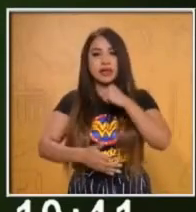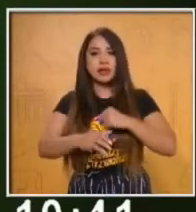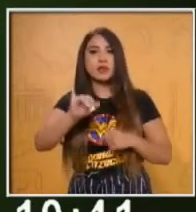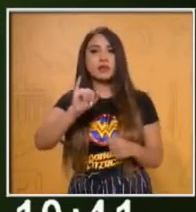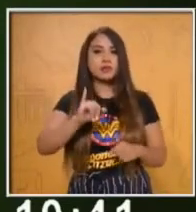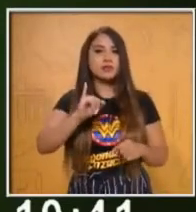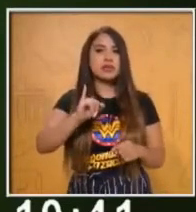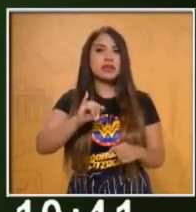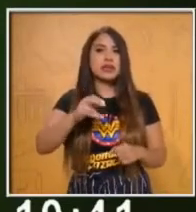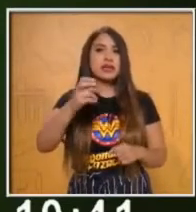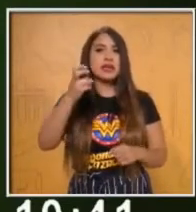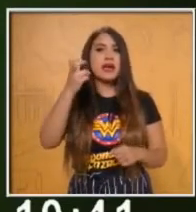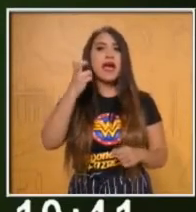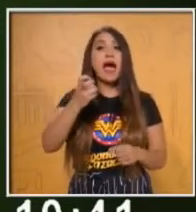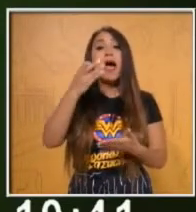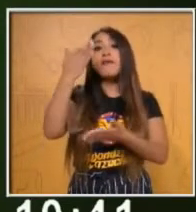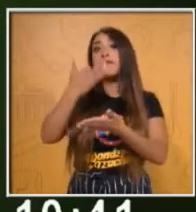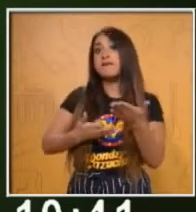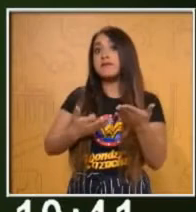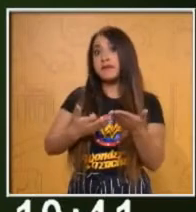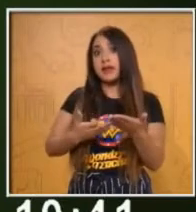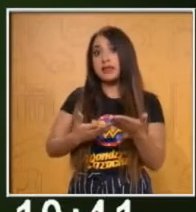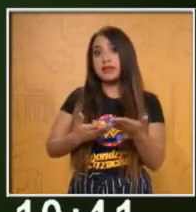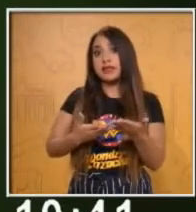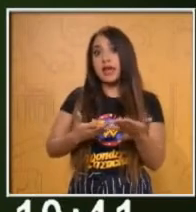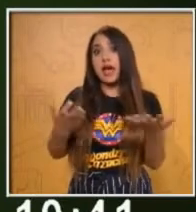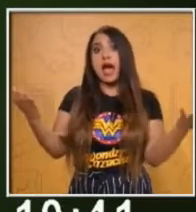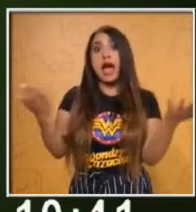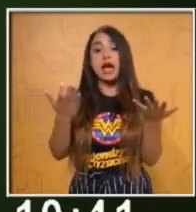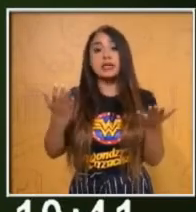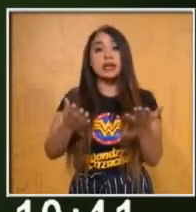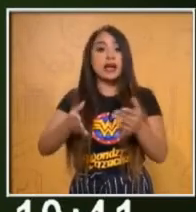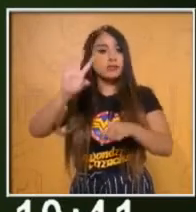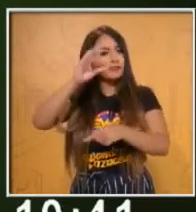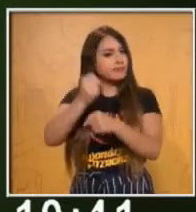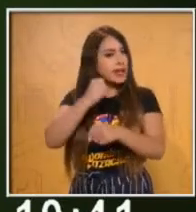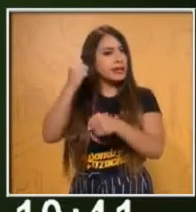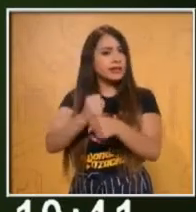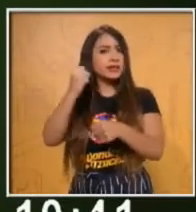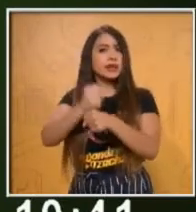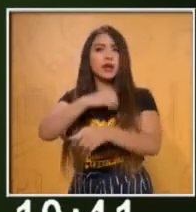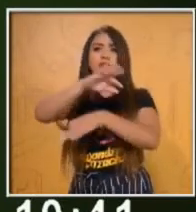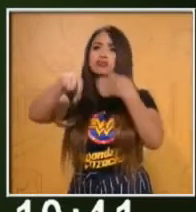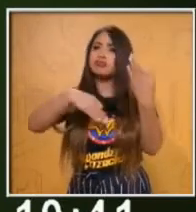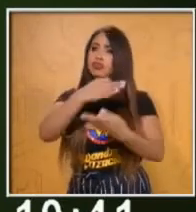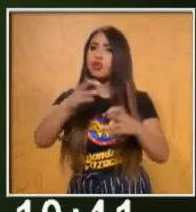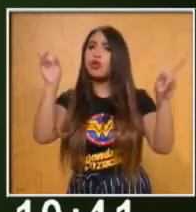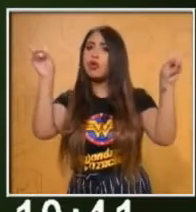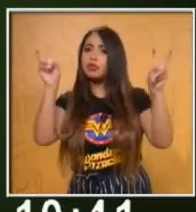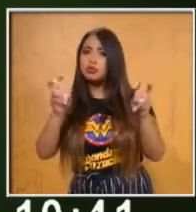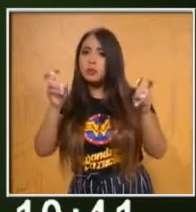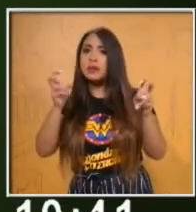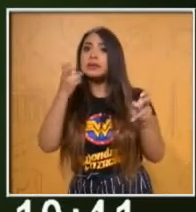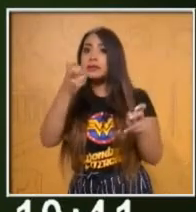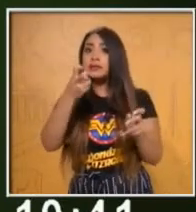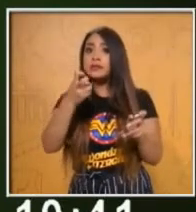lo que nos falta ver? Pues nos falta hacer repaso de lo que son todos los contenidos